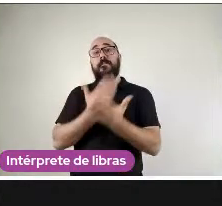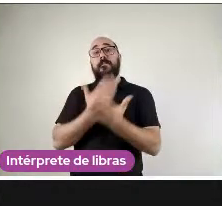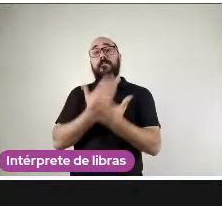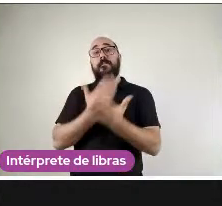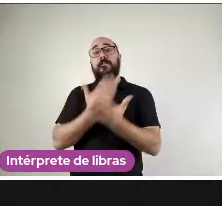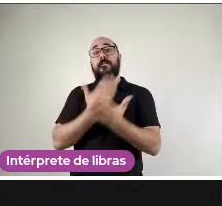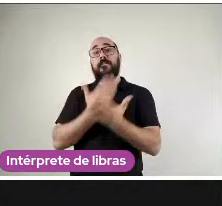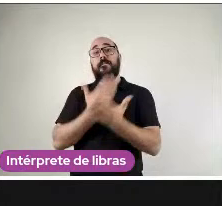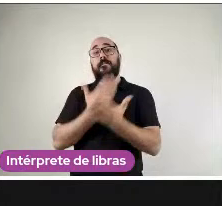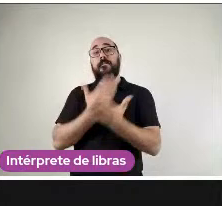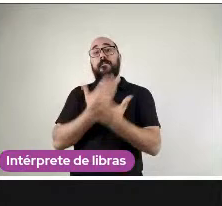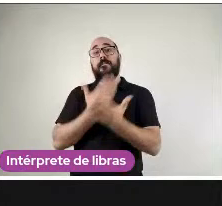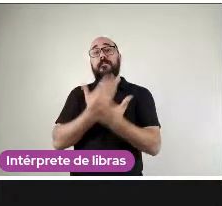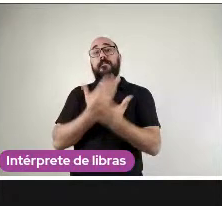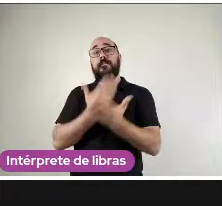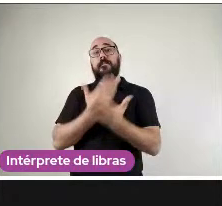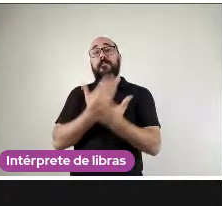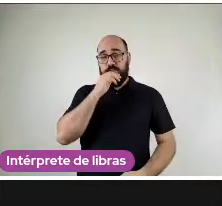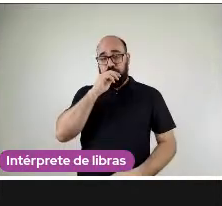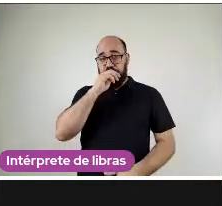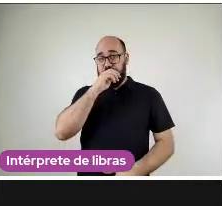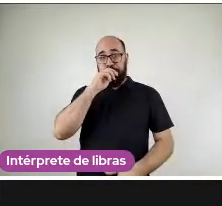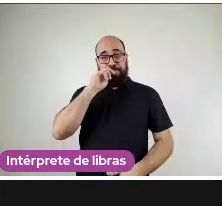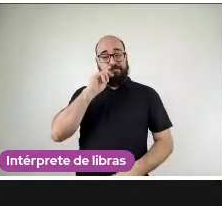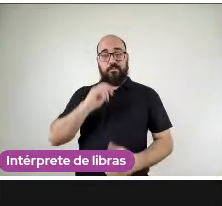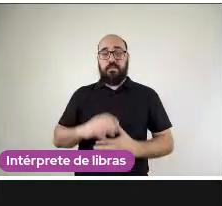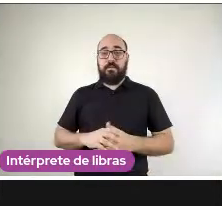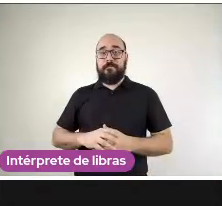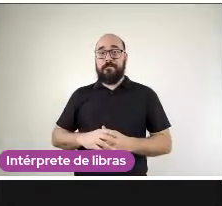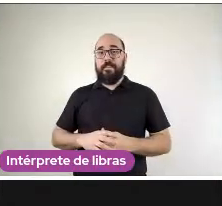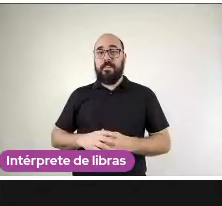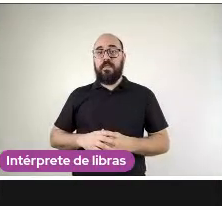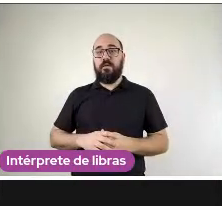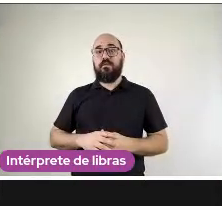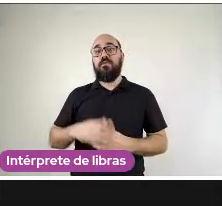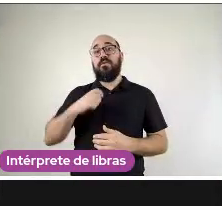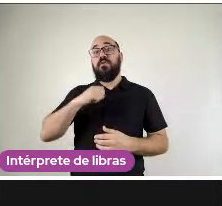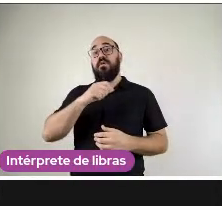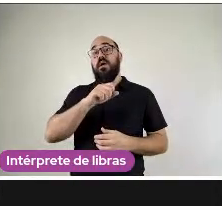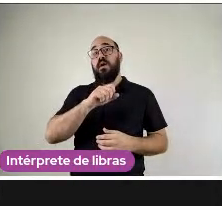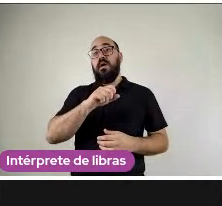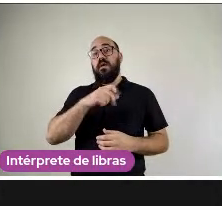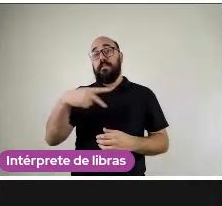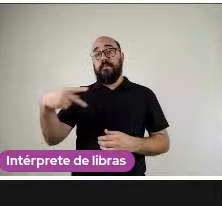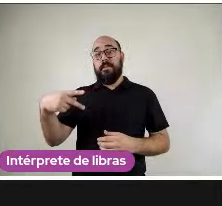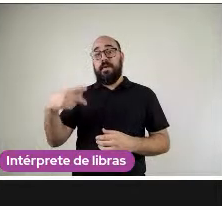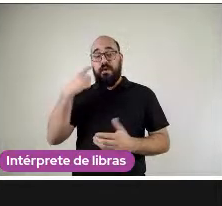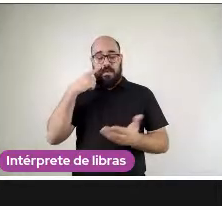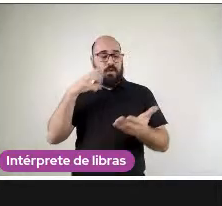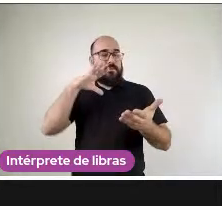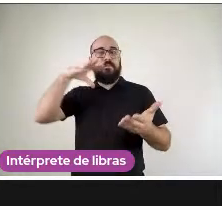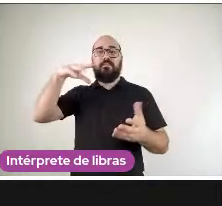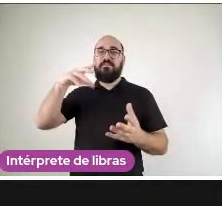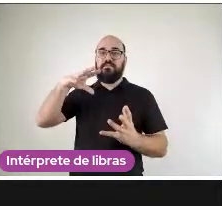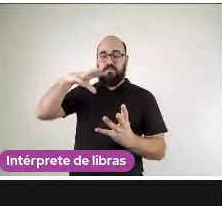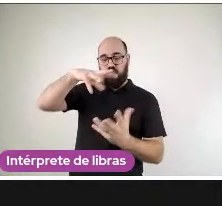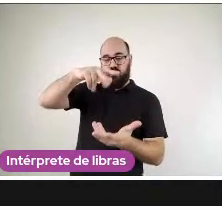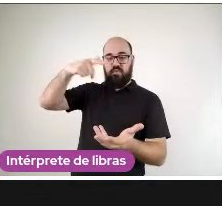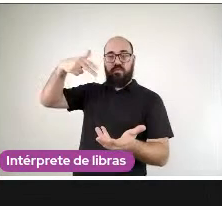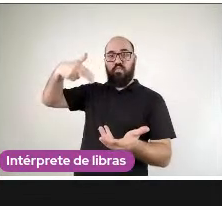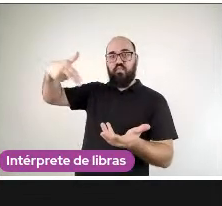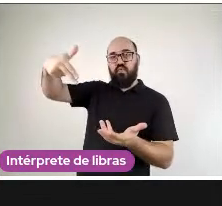pueden fondear y evitar soltar el ancla en un sitio con Posidonia. Otro de los proyectos que tenemos es la